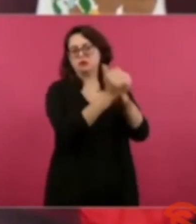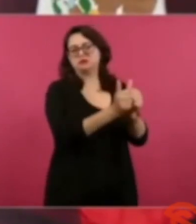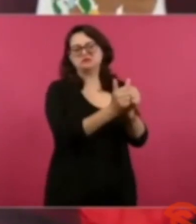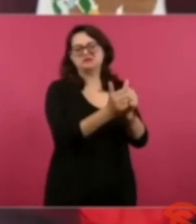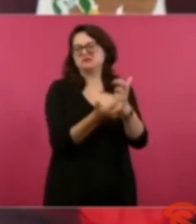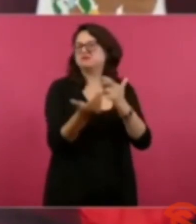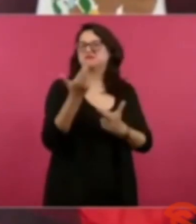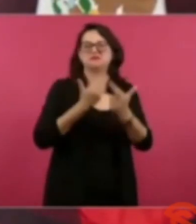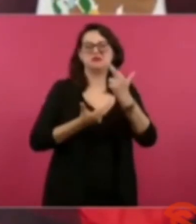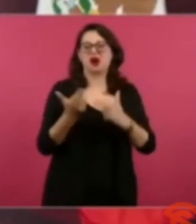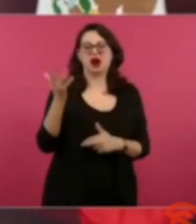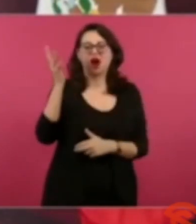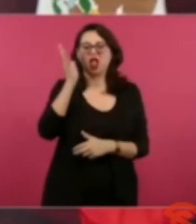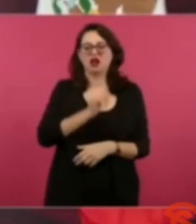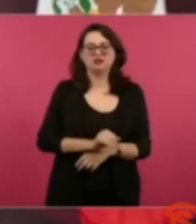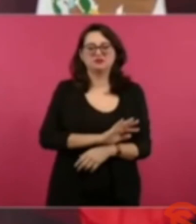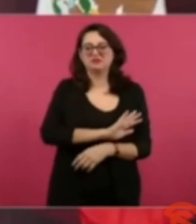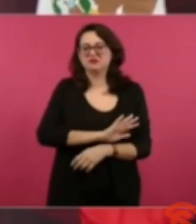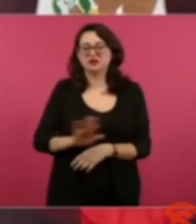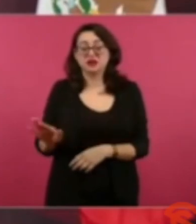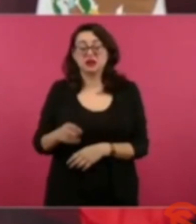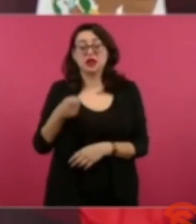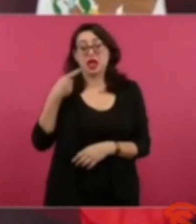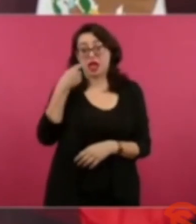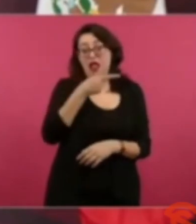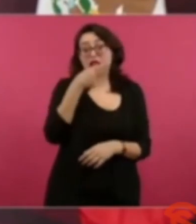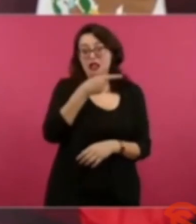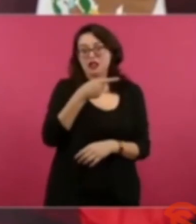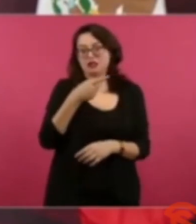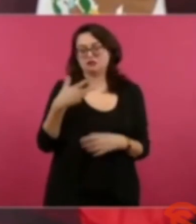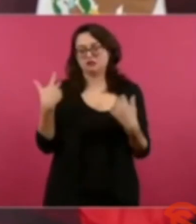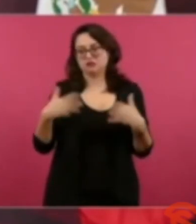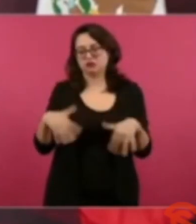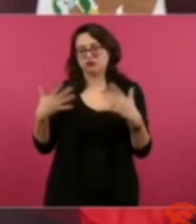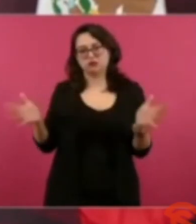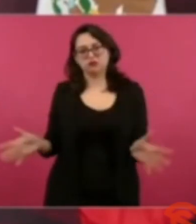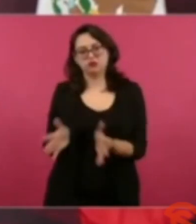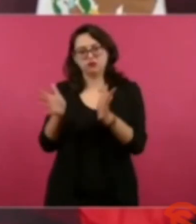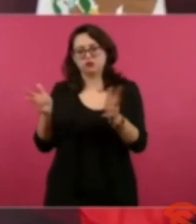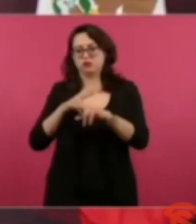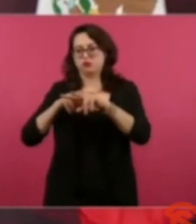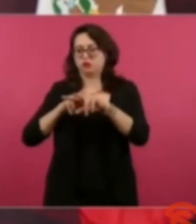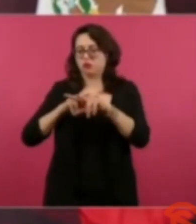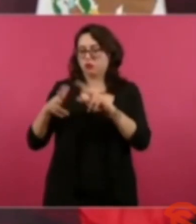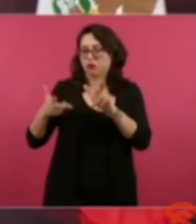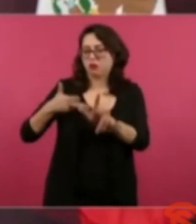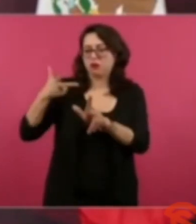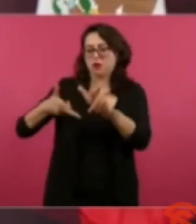le hace un gran homenaje, los trabajadores ferrocarrileros de entonces.